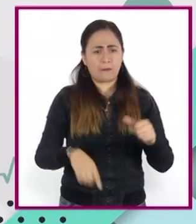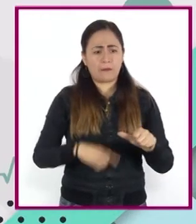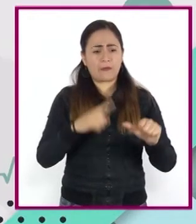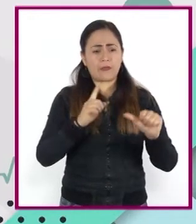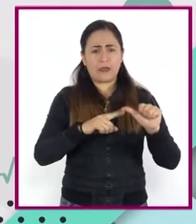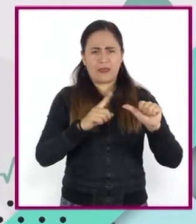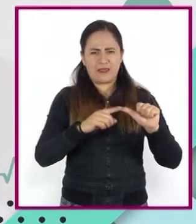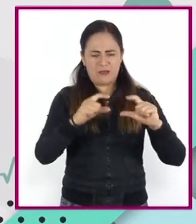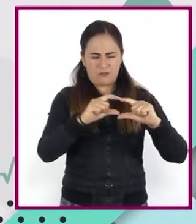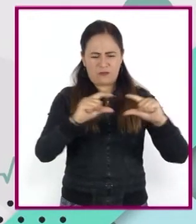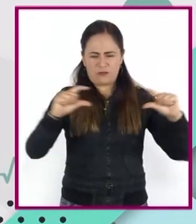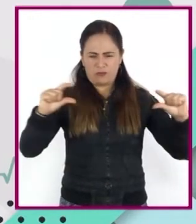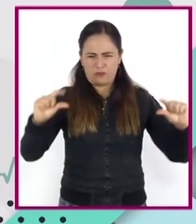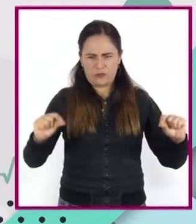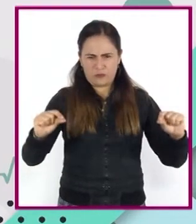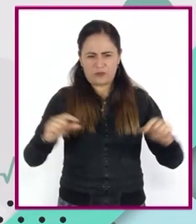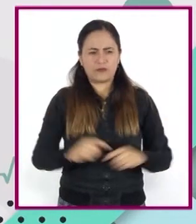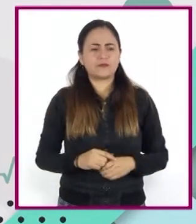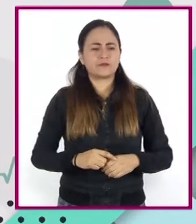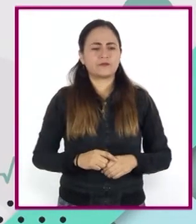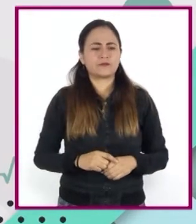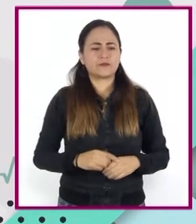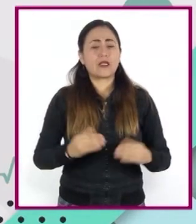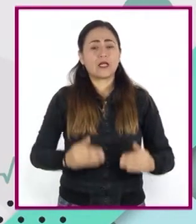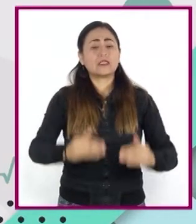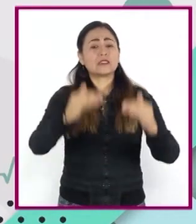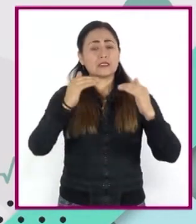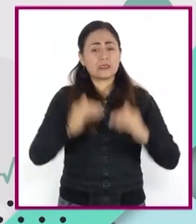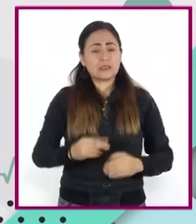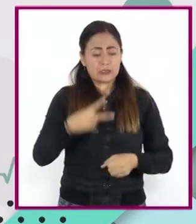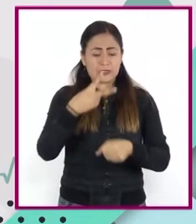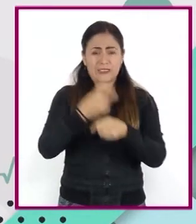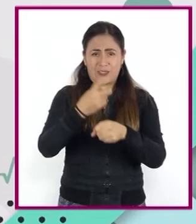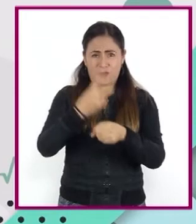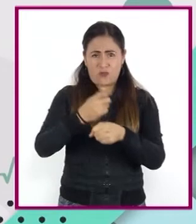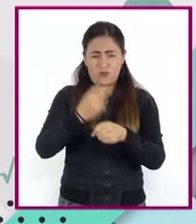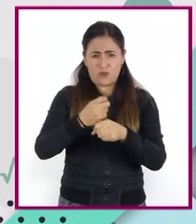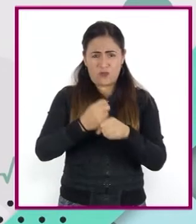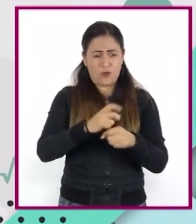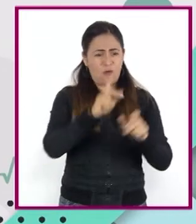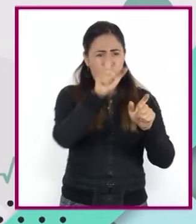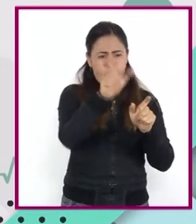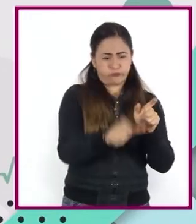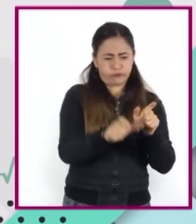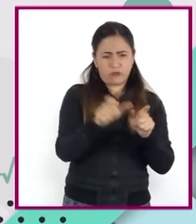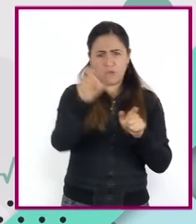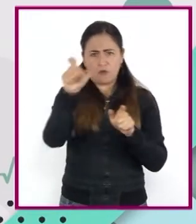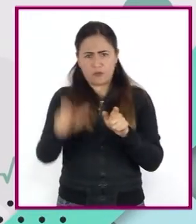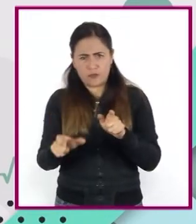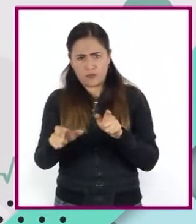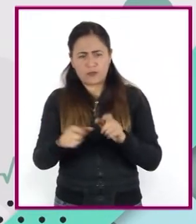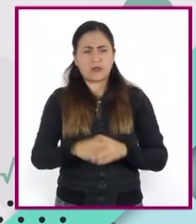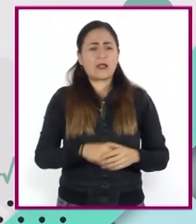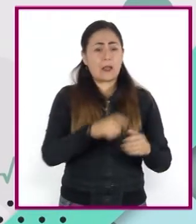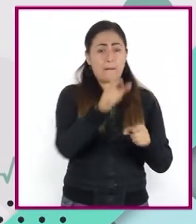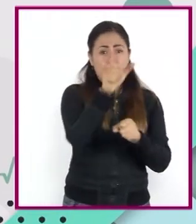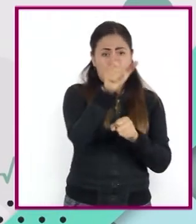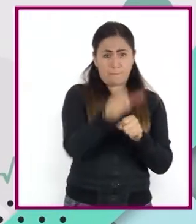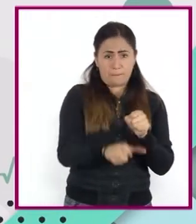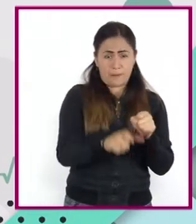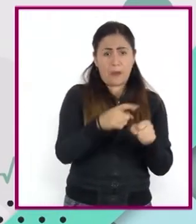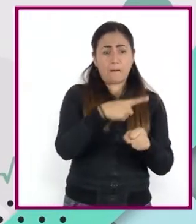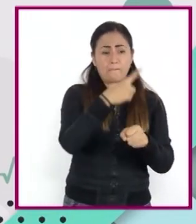la pregunta. A partir del segundo renglón, se divide en 2 columnas. En la primera se colocan